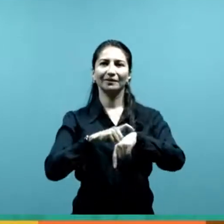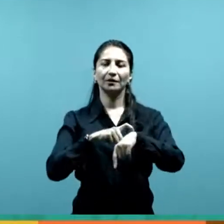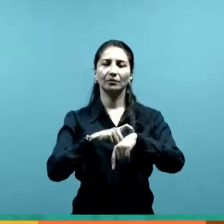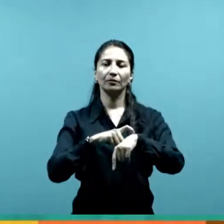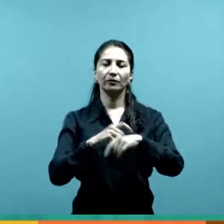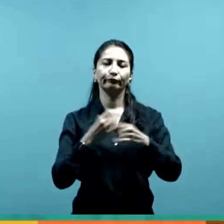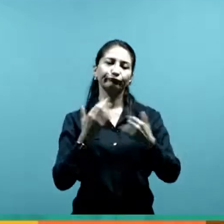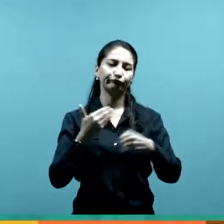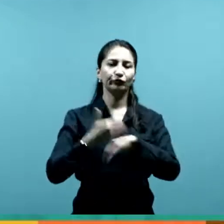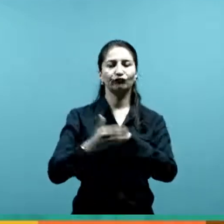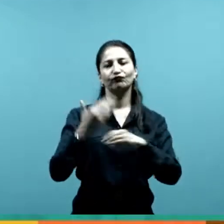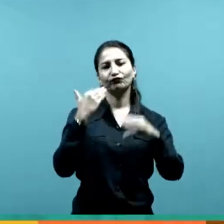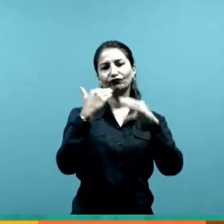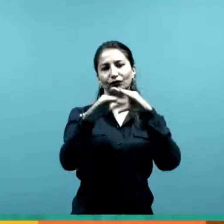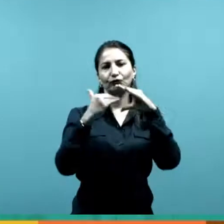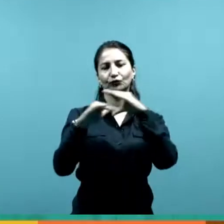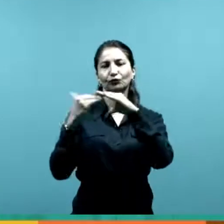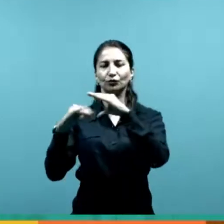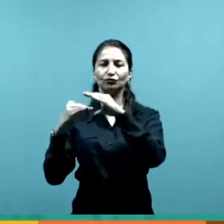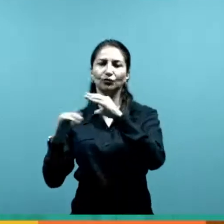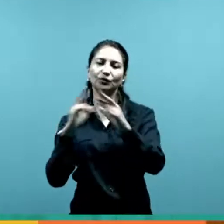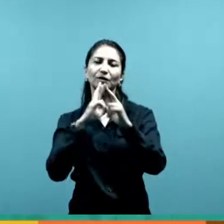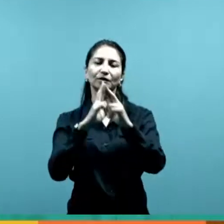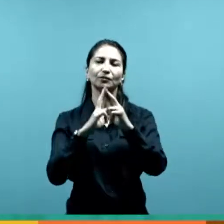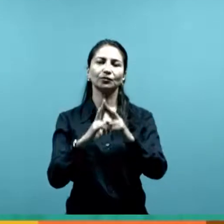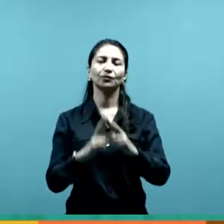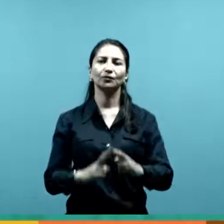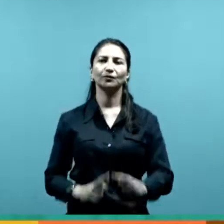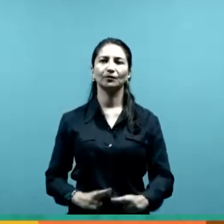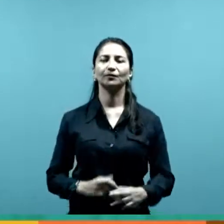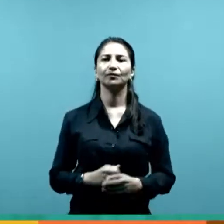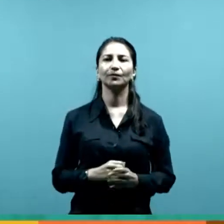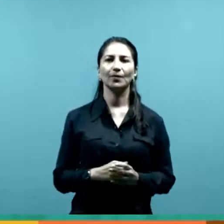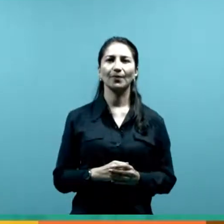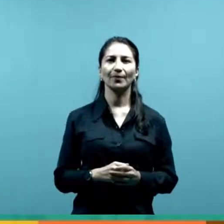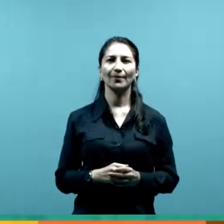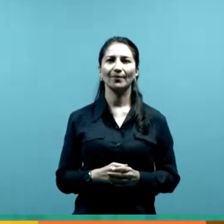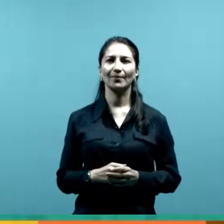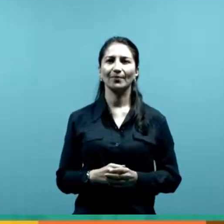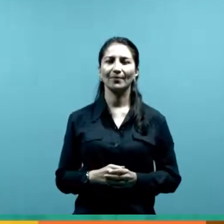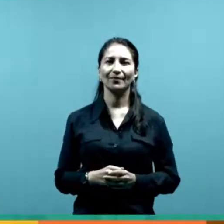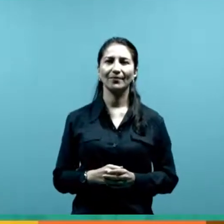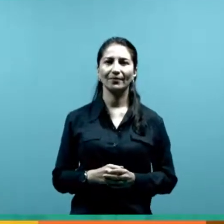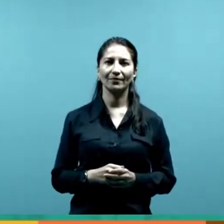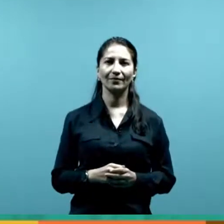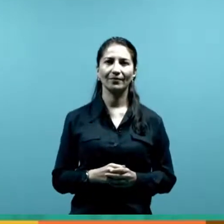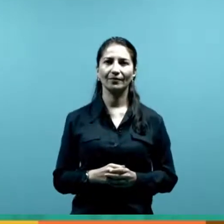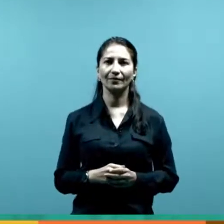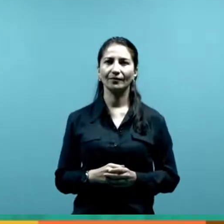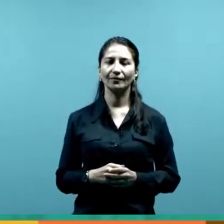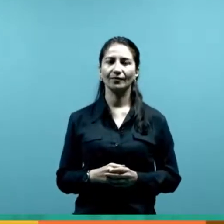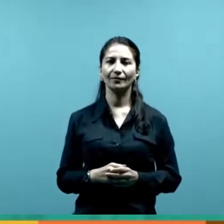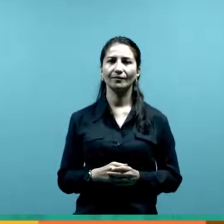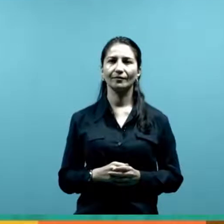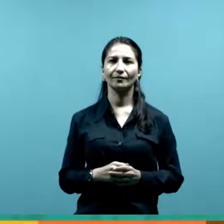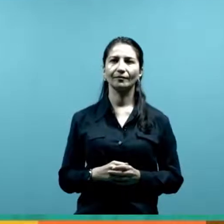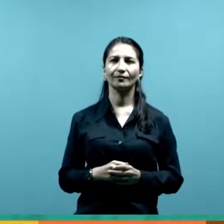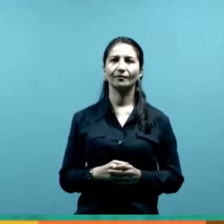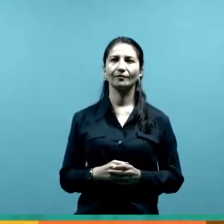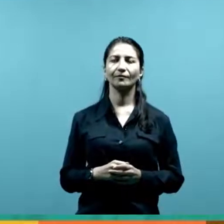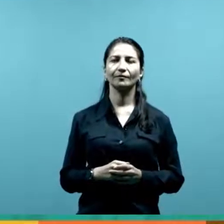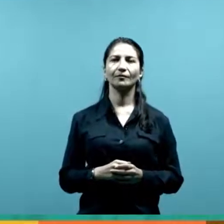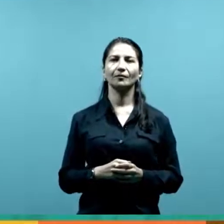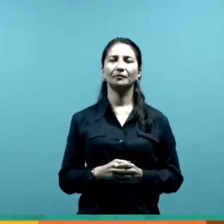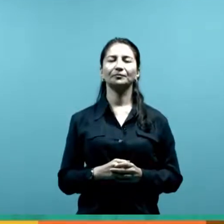de hoy por temas de tiempo, serán contestadas posteriormente y serán puestas a disposición de todo